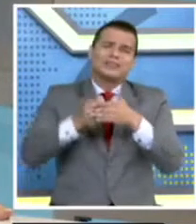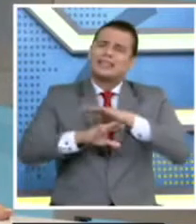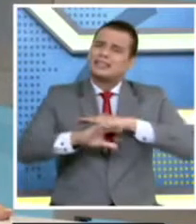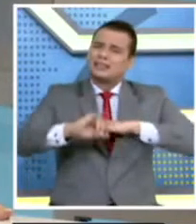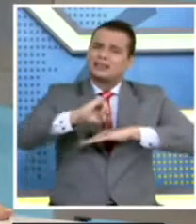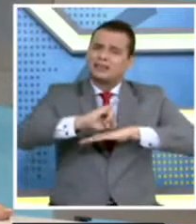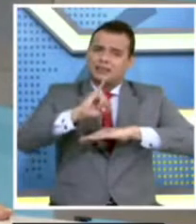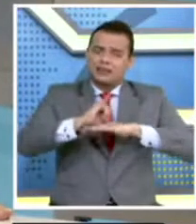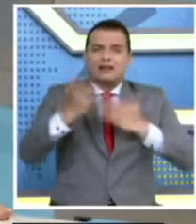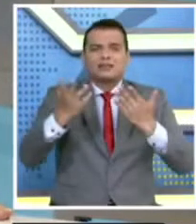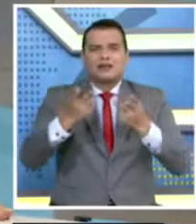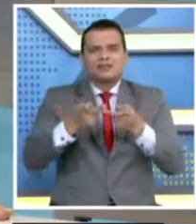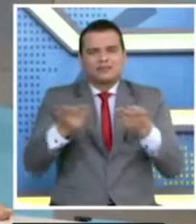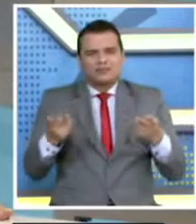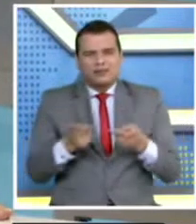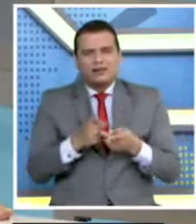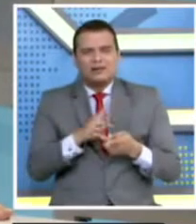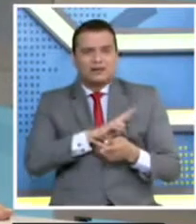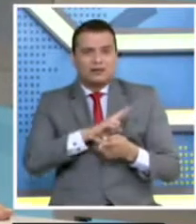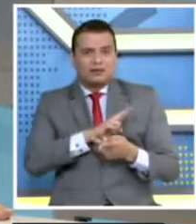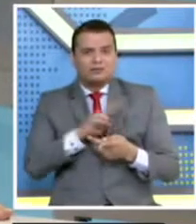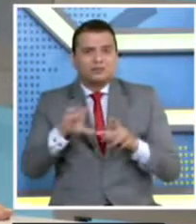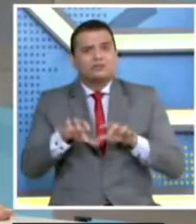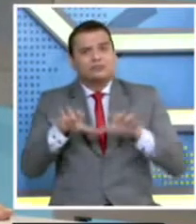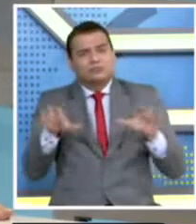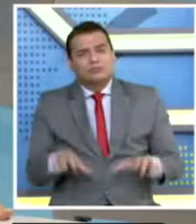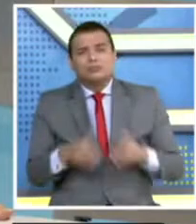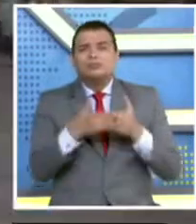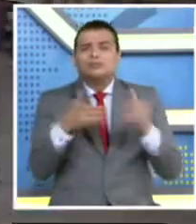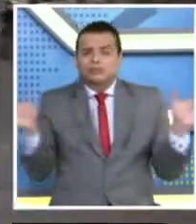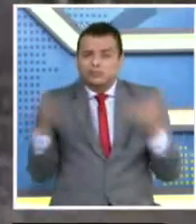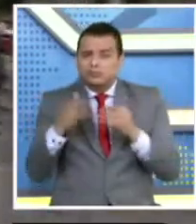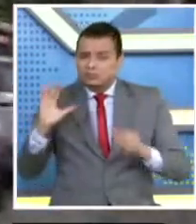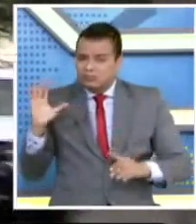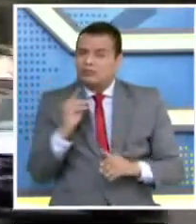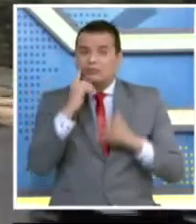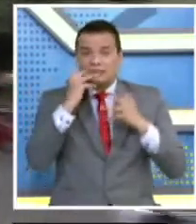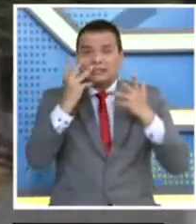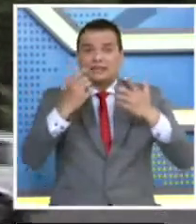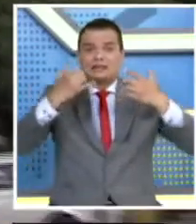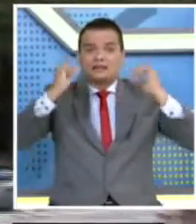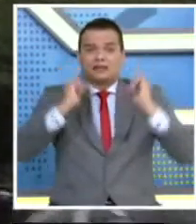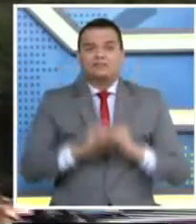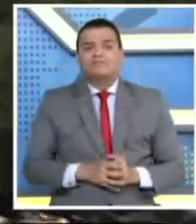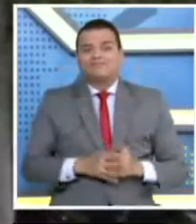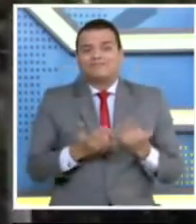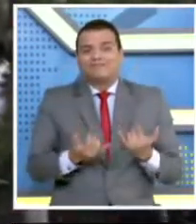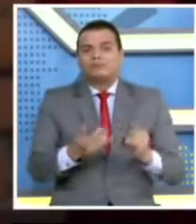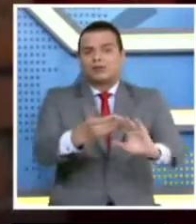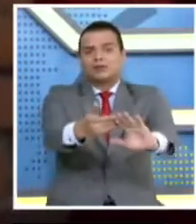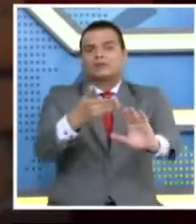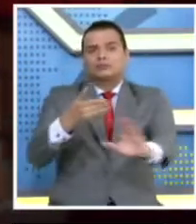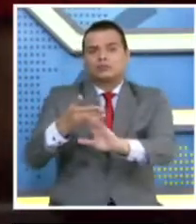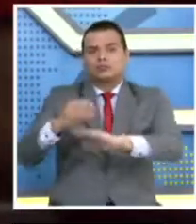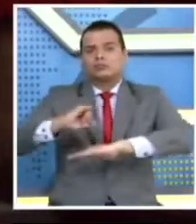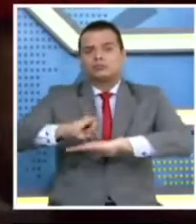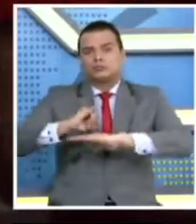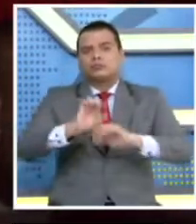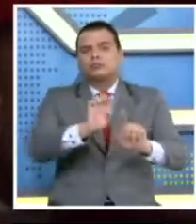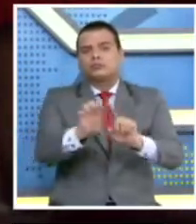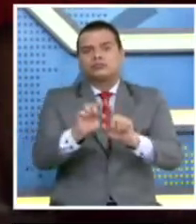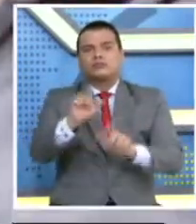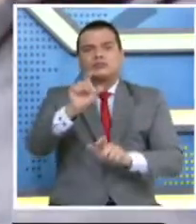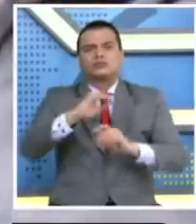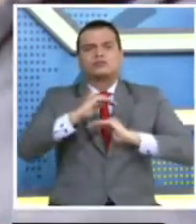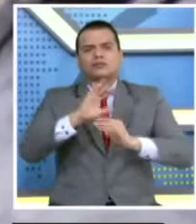reabrir iglesias y templos religiosos en el Valle del Cauca. Distanciamiento social en los templos, ceremonias de no más de